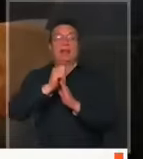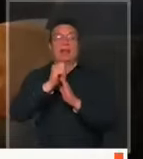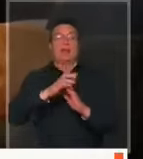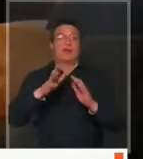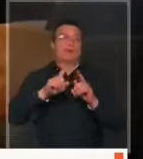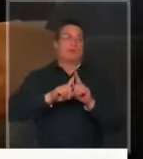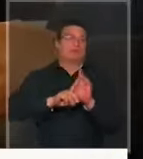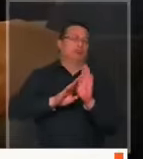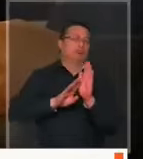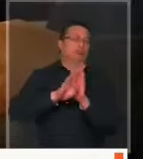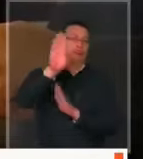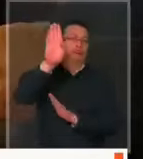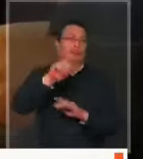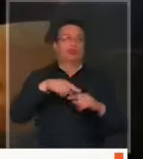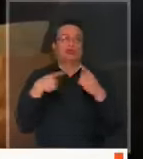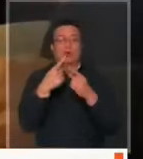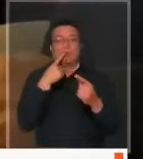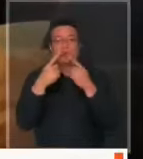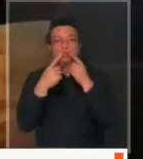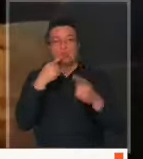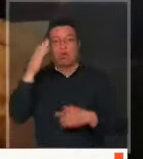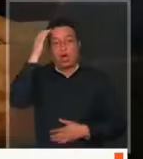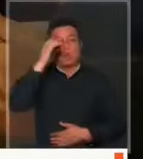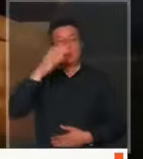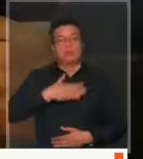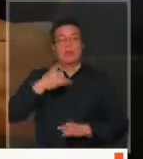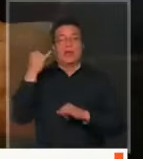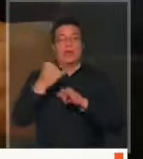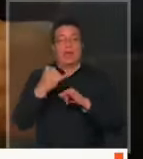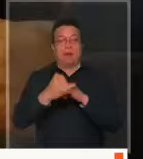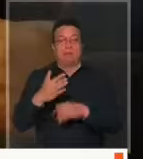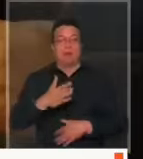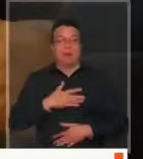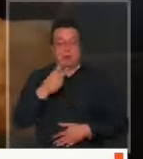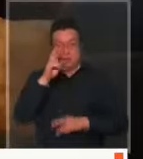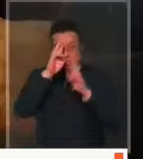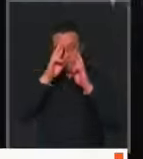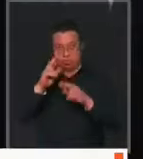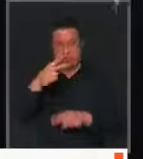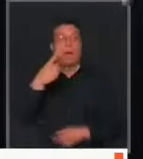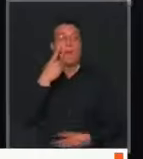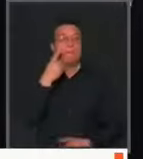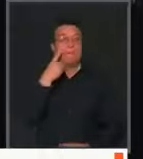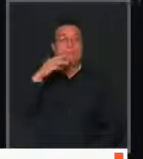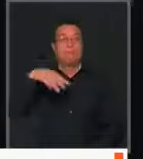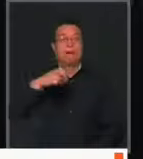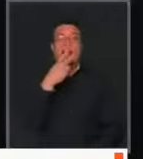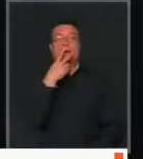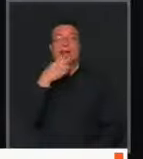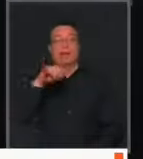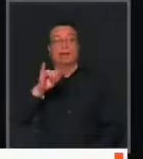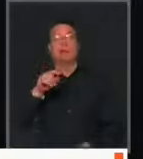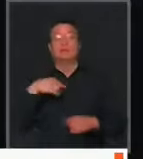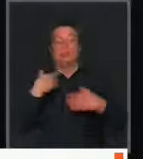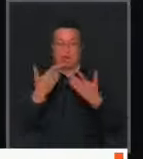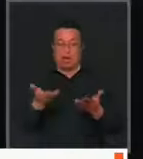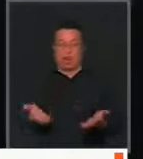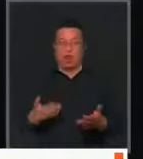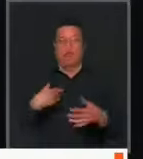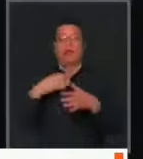lejos, todas las encuestas de opinión, que es mi amiga y una mujer a la que admiro mucho, que es Evelyn Matthei. Estamos en la etapa de agradecer,